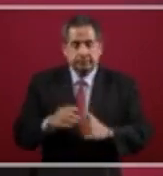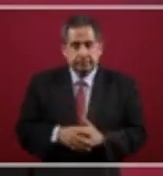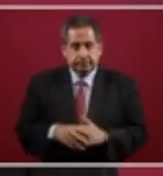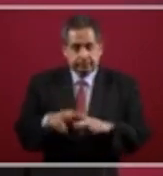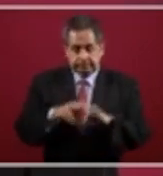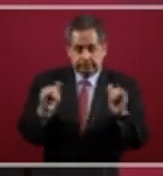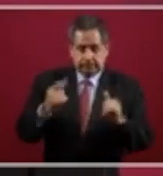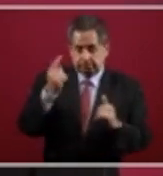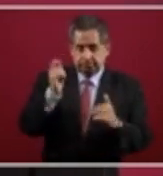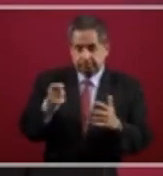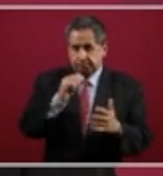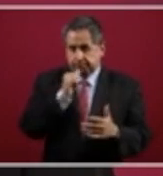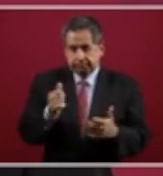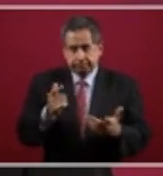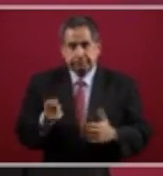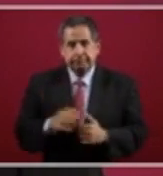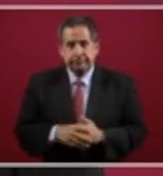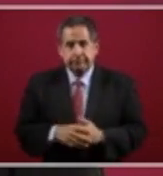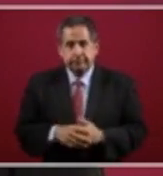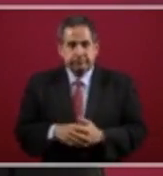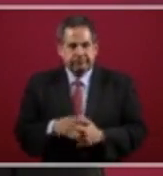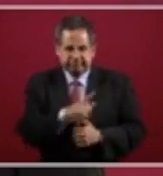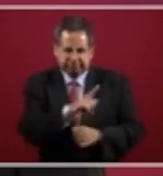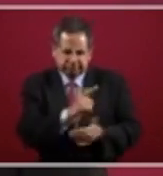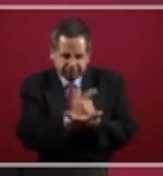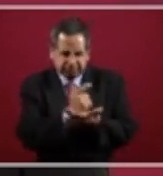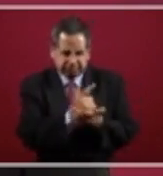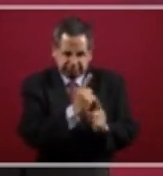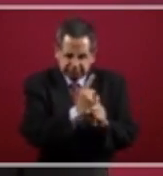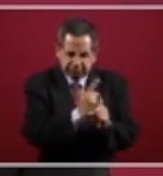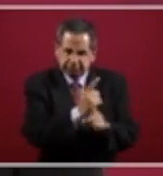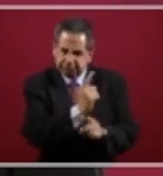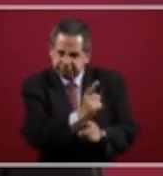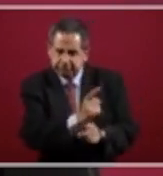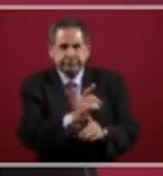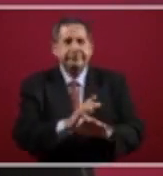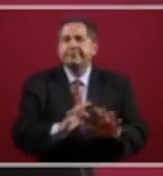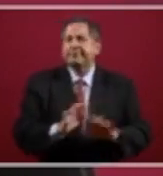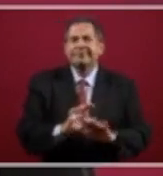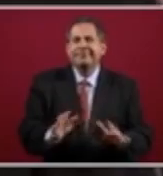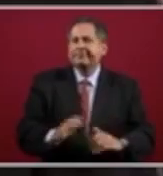ningún mecanismo de intimidación, de